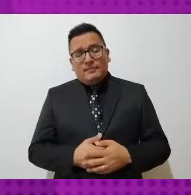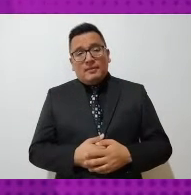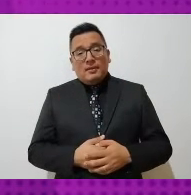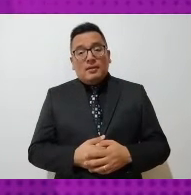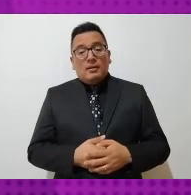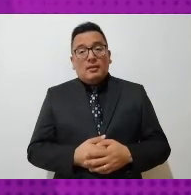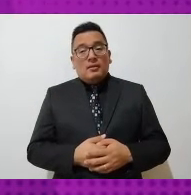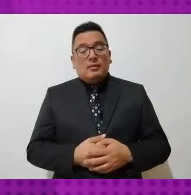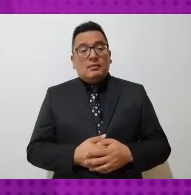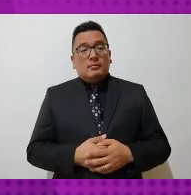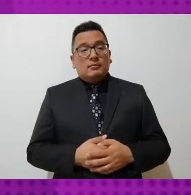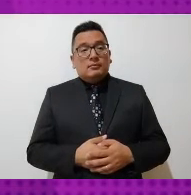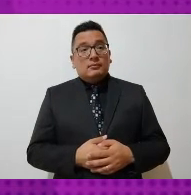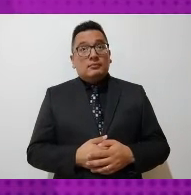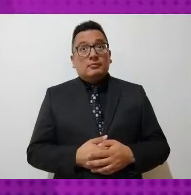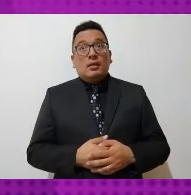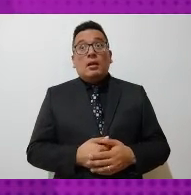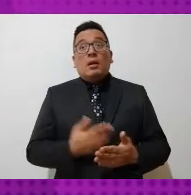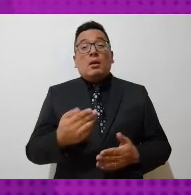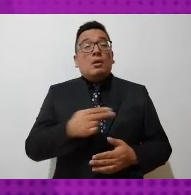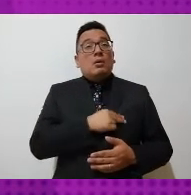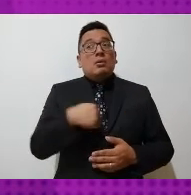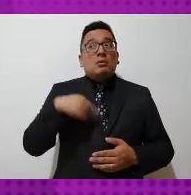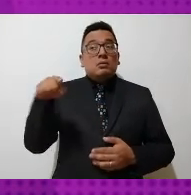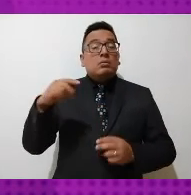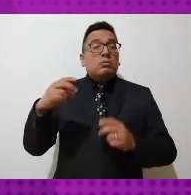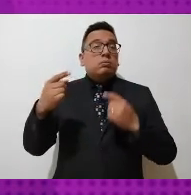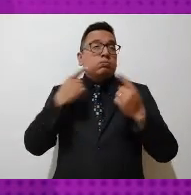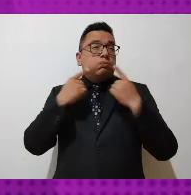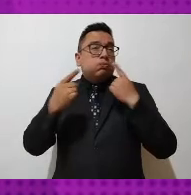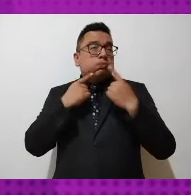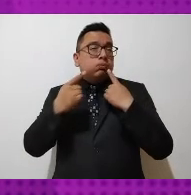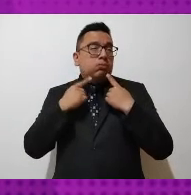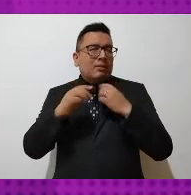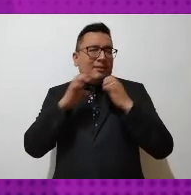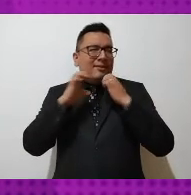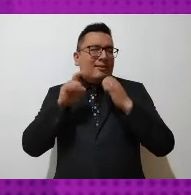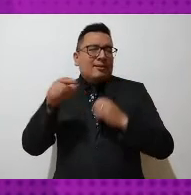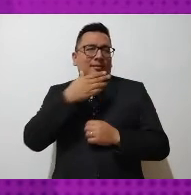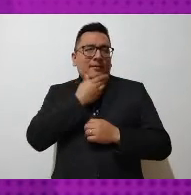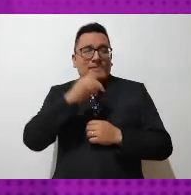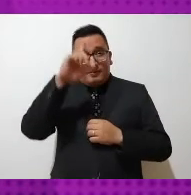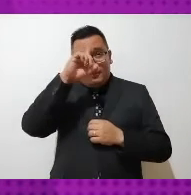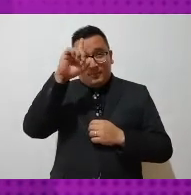Coahuila. En esta ocasión estamos entrevistando al consejero